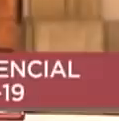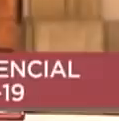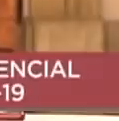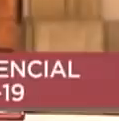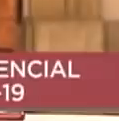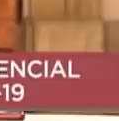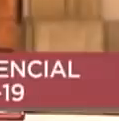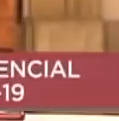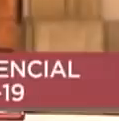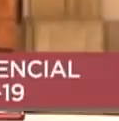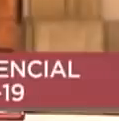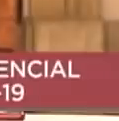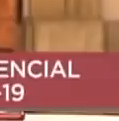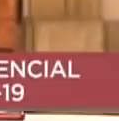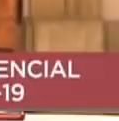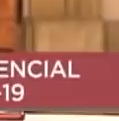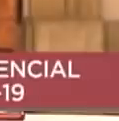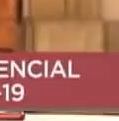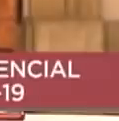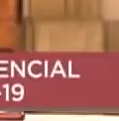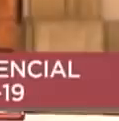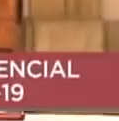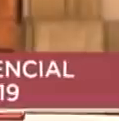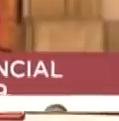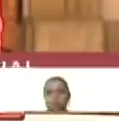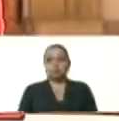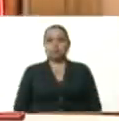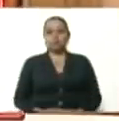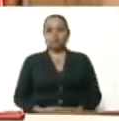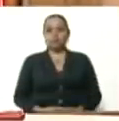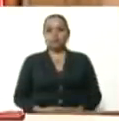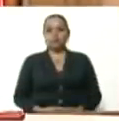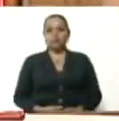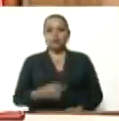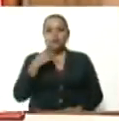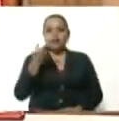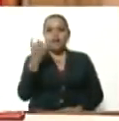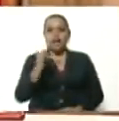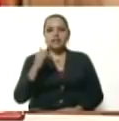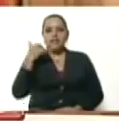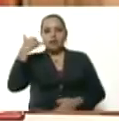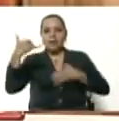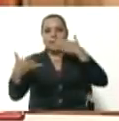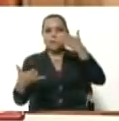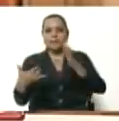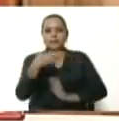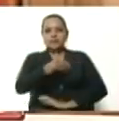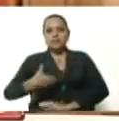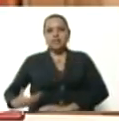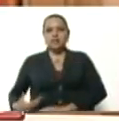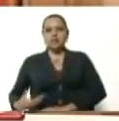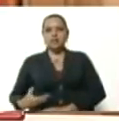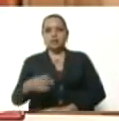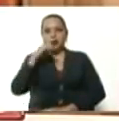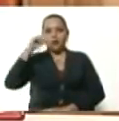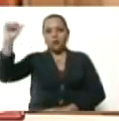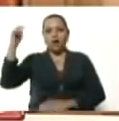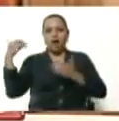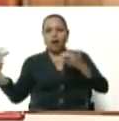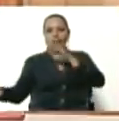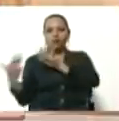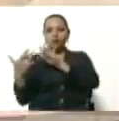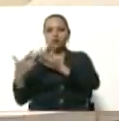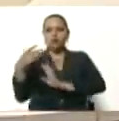barreras especiales de contención. Nos dicen que está llamando el presidente Nicolás Maduro. Adelante,